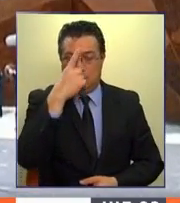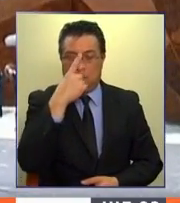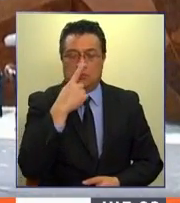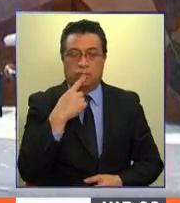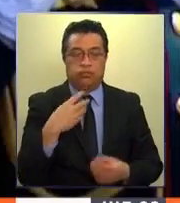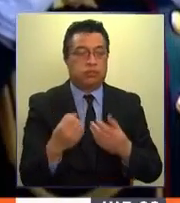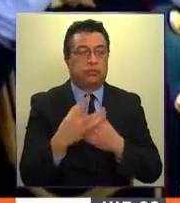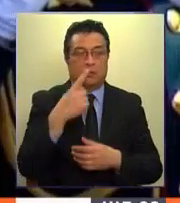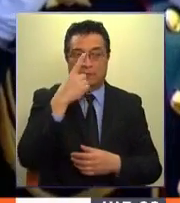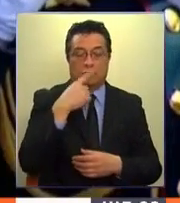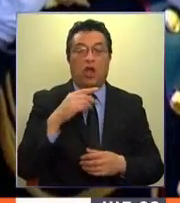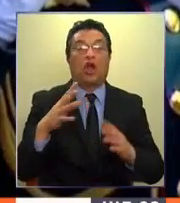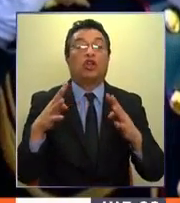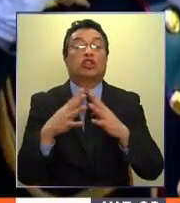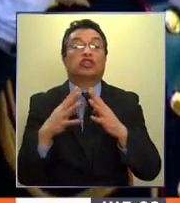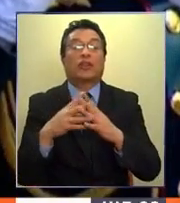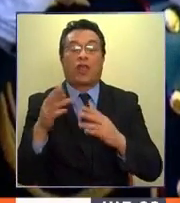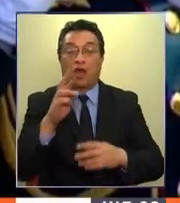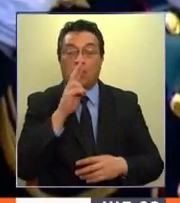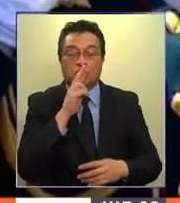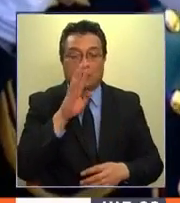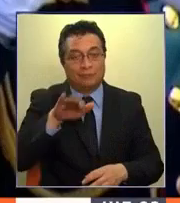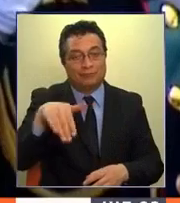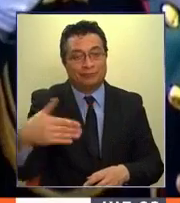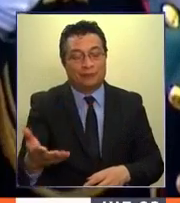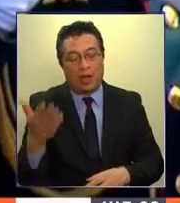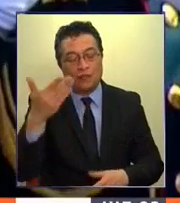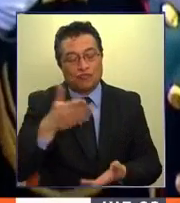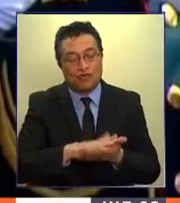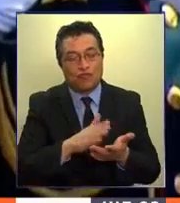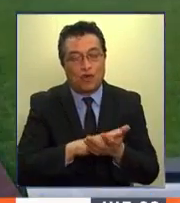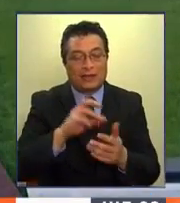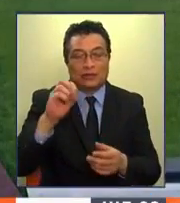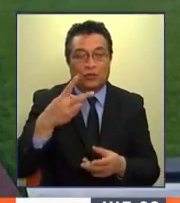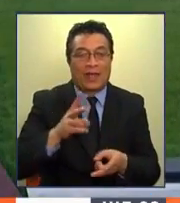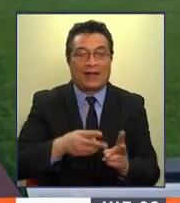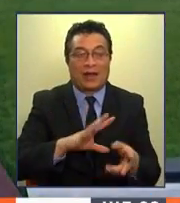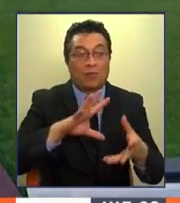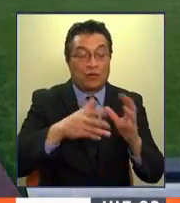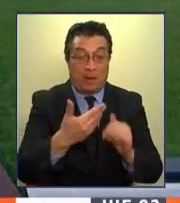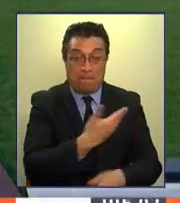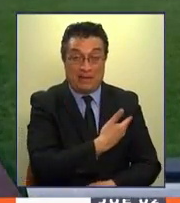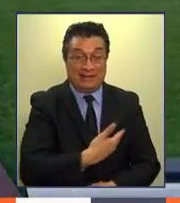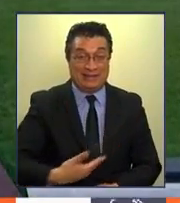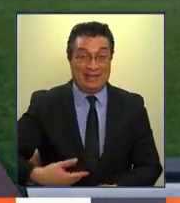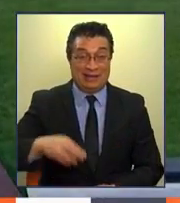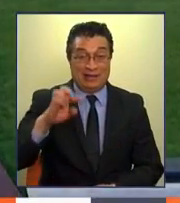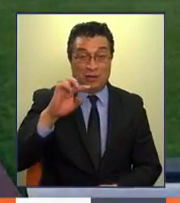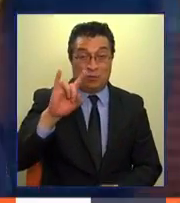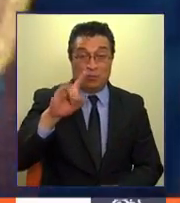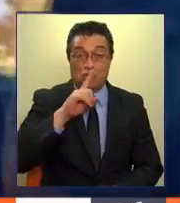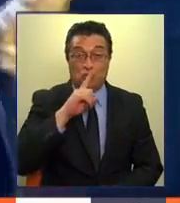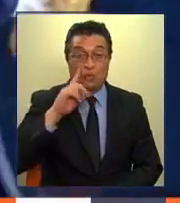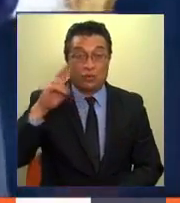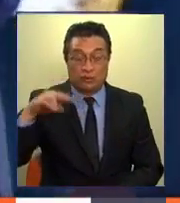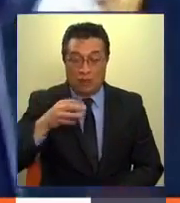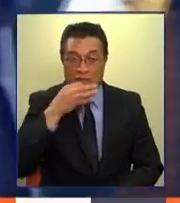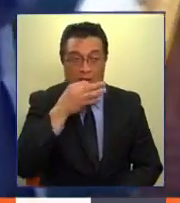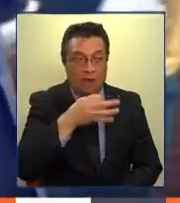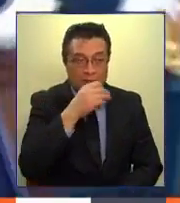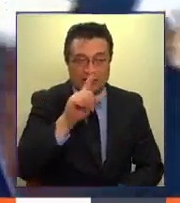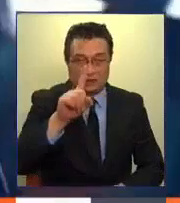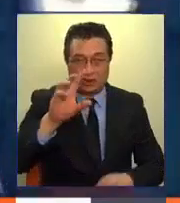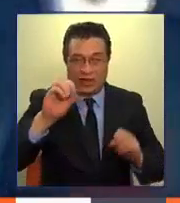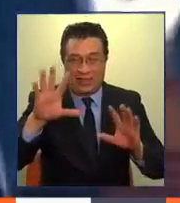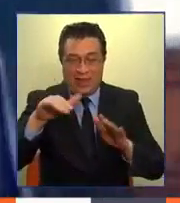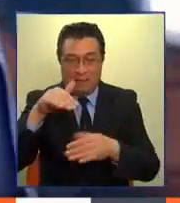inaugurado monumento a los soldados rusos caídos en la Segunda Guerra Mundial, el presidente Vladimir Putin llamó a 110 millones de electores